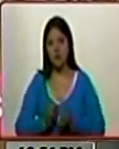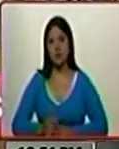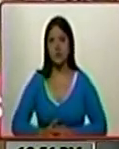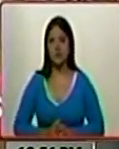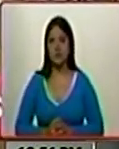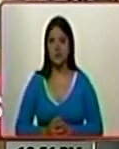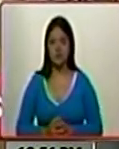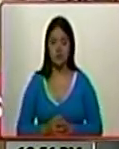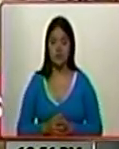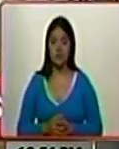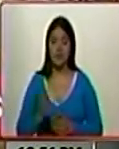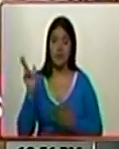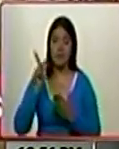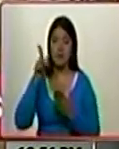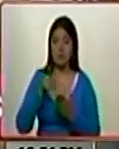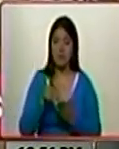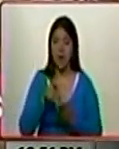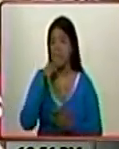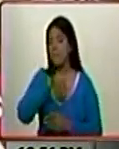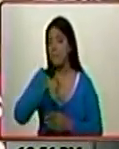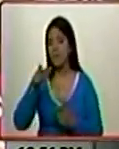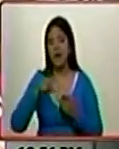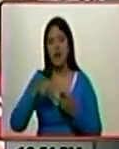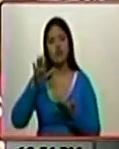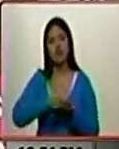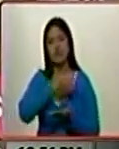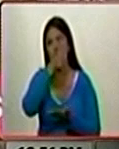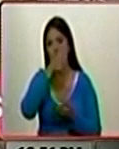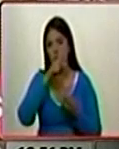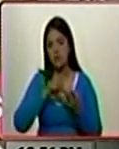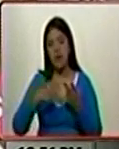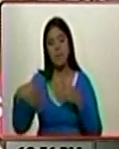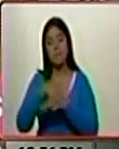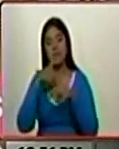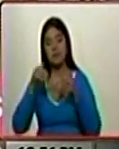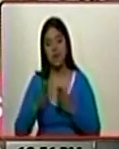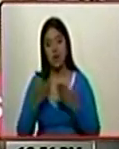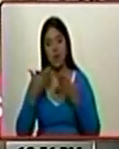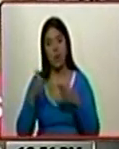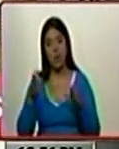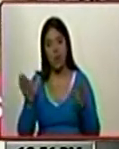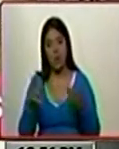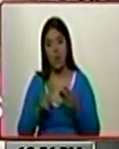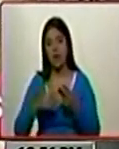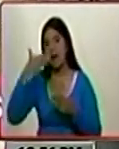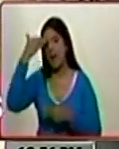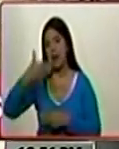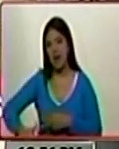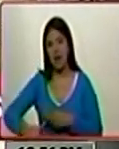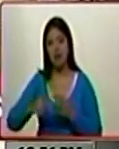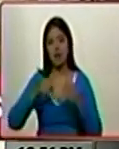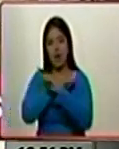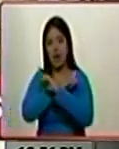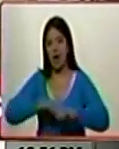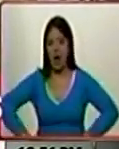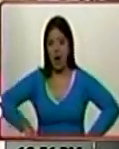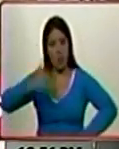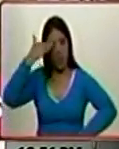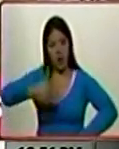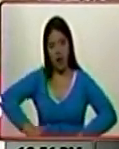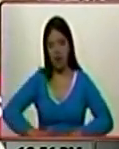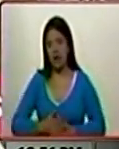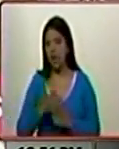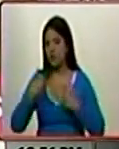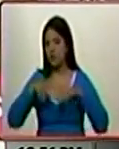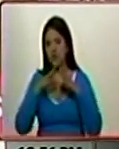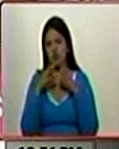actuaron organismos como la SUNDE, Ministerio Público, el Ejército, la Guardia Nacional Bolivariana, todos